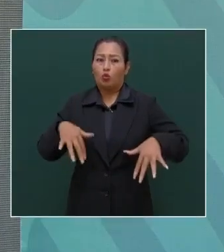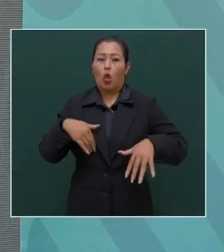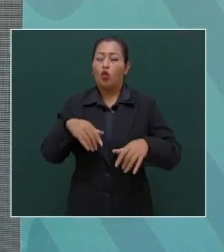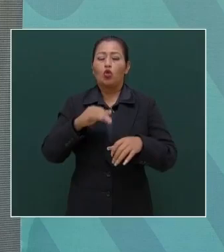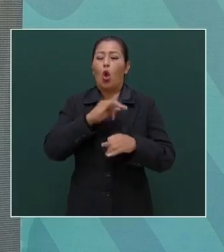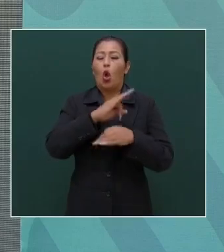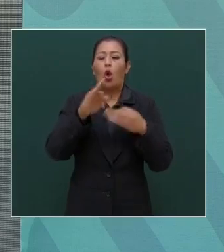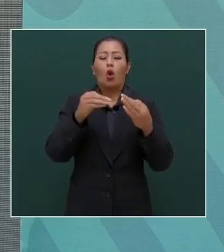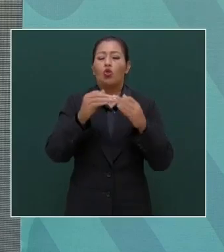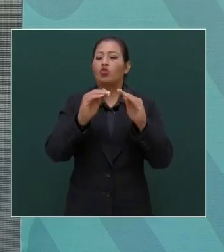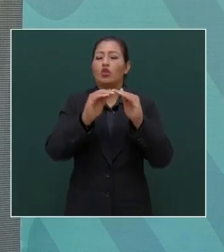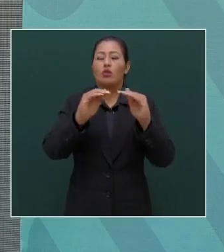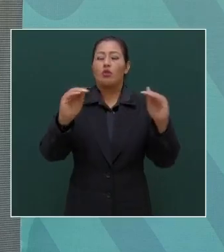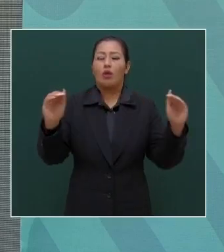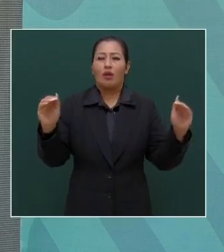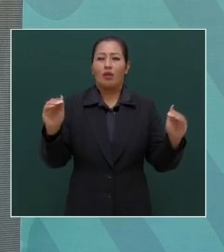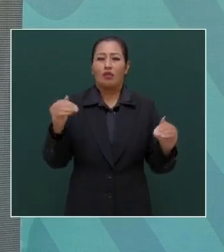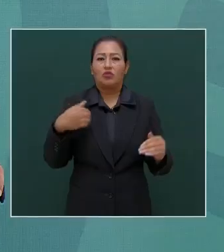iguales, ni a cuál irle.